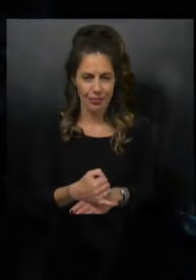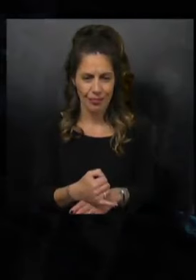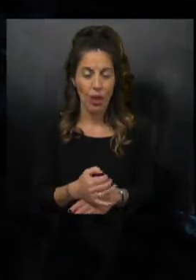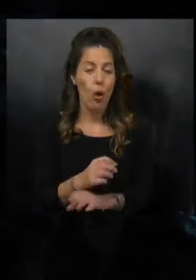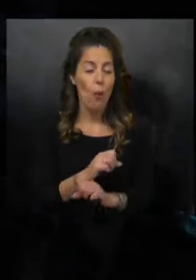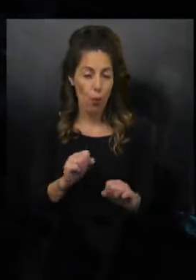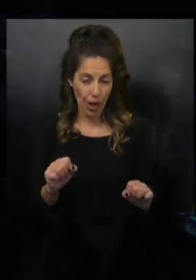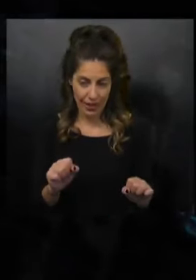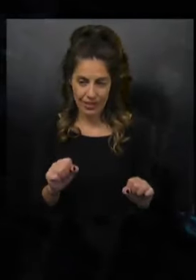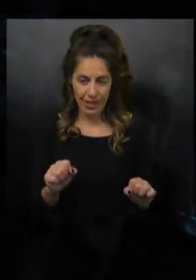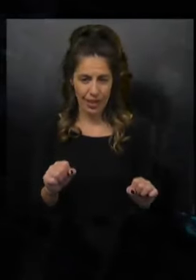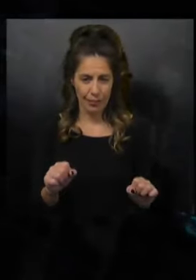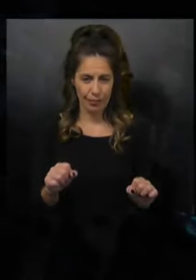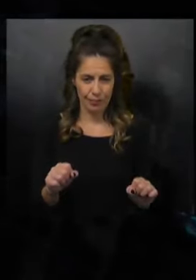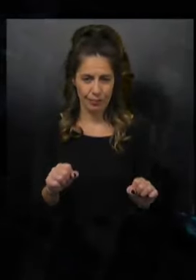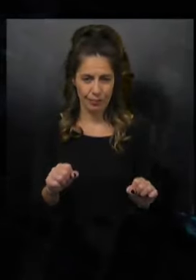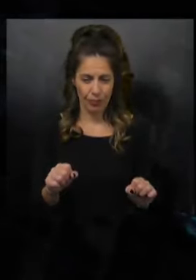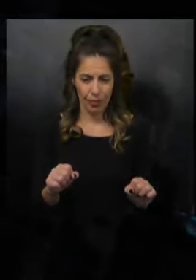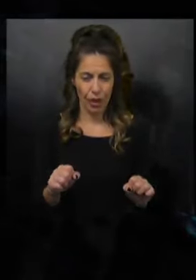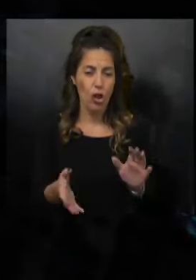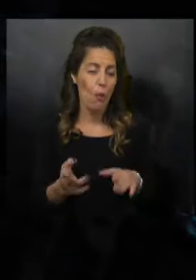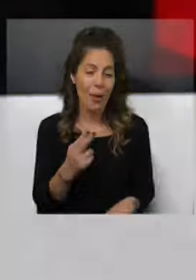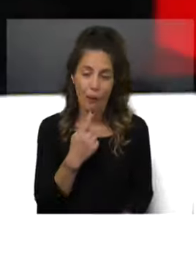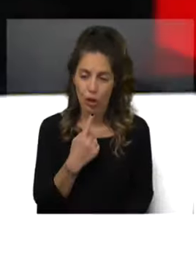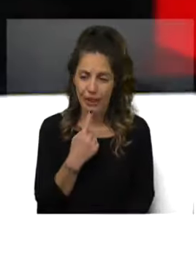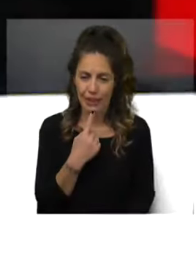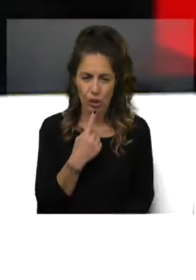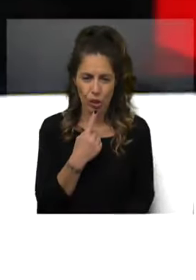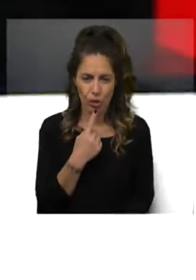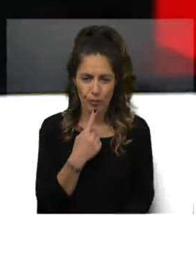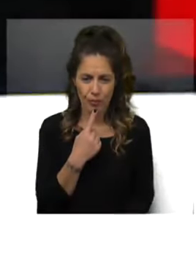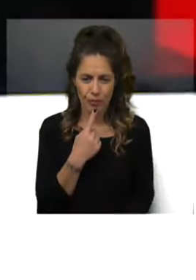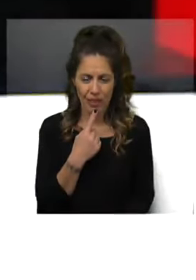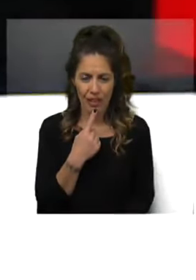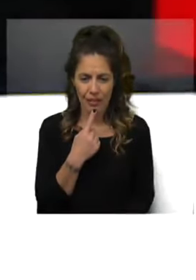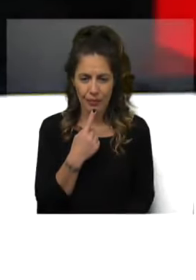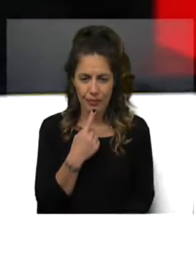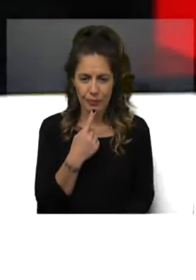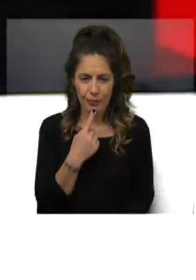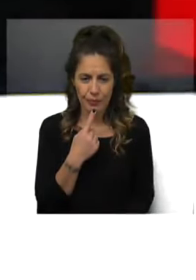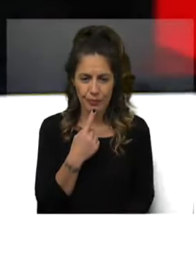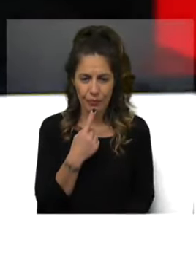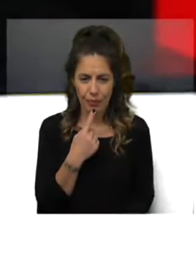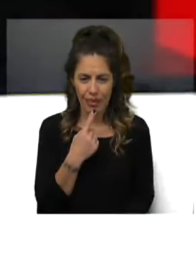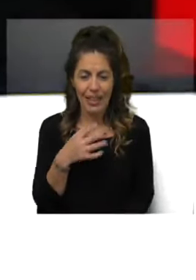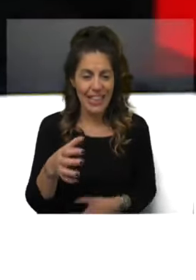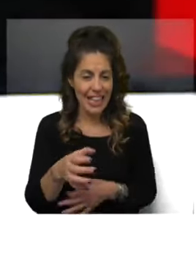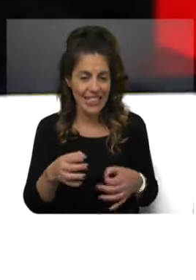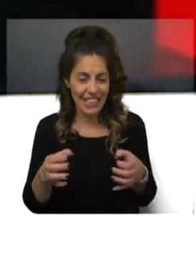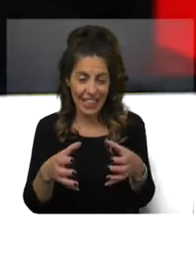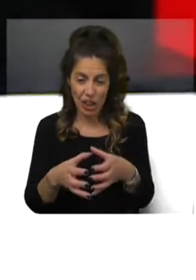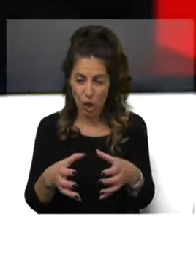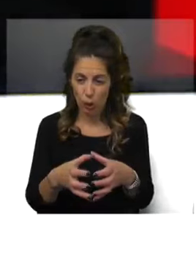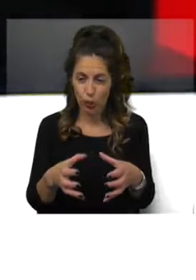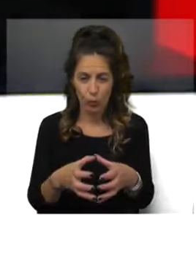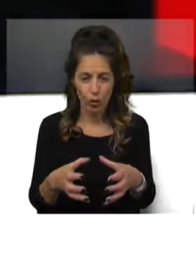puede ser que que que la parte más política eh desde el punto de vista de de las estrategias de los comandos y